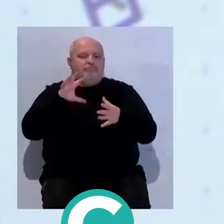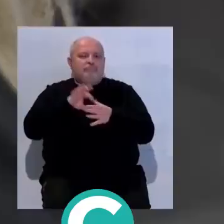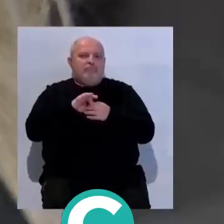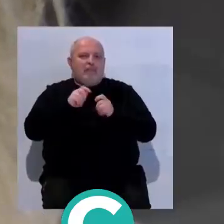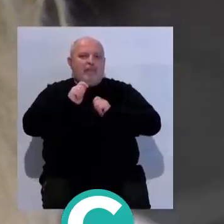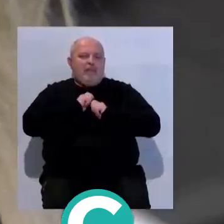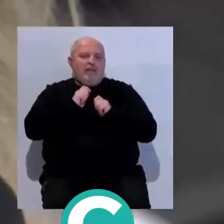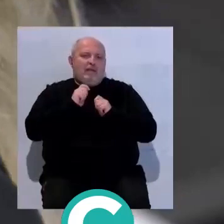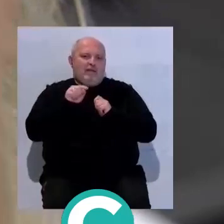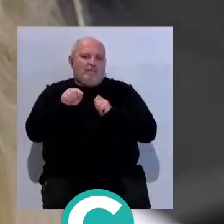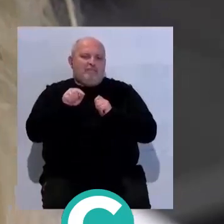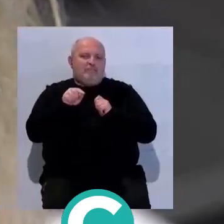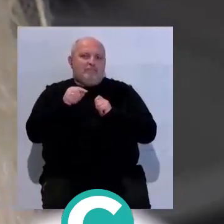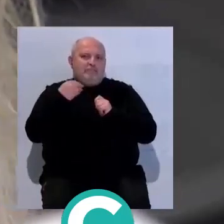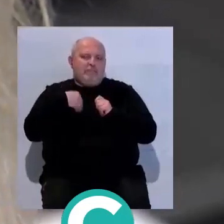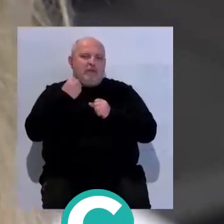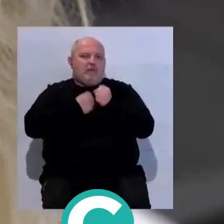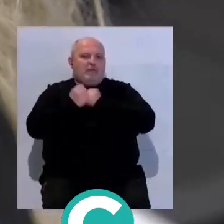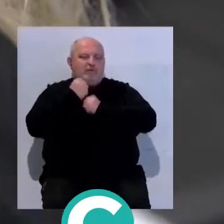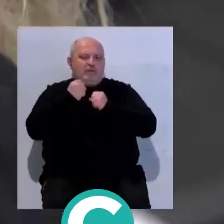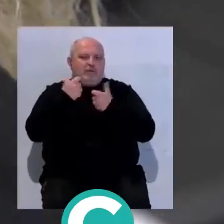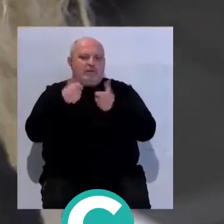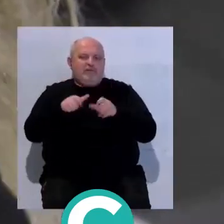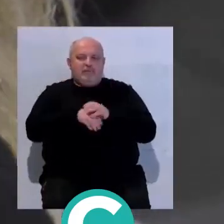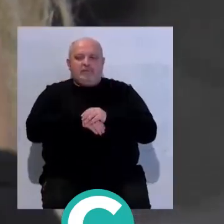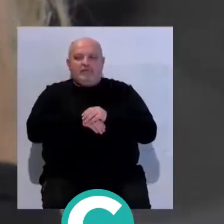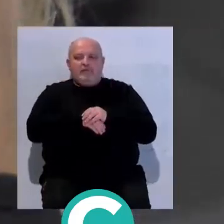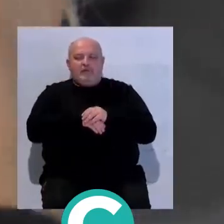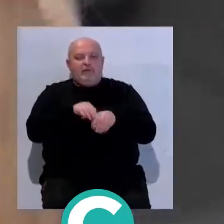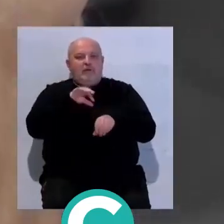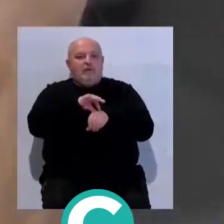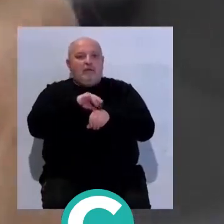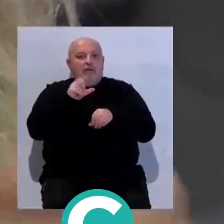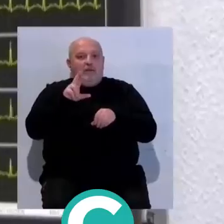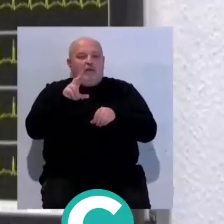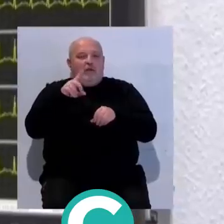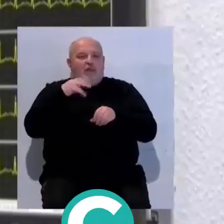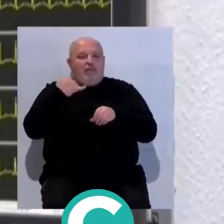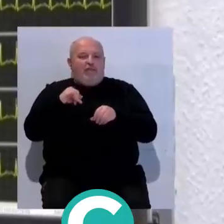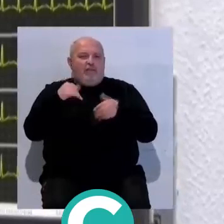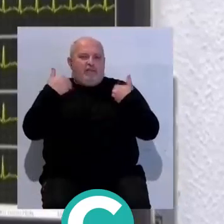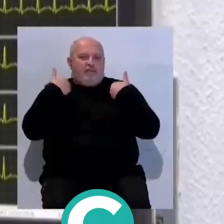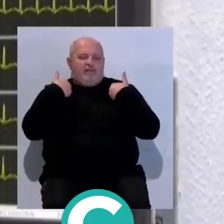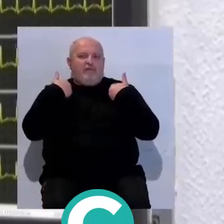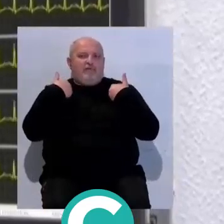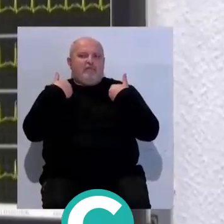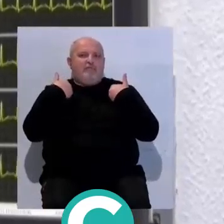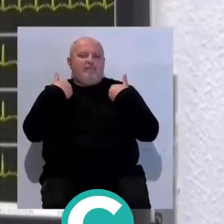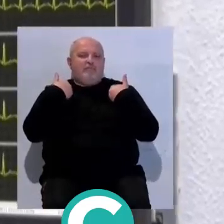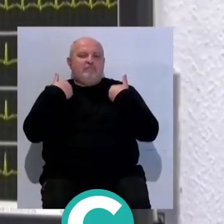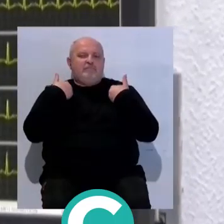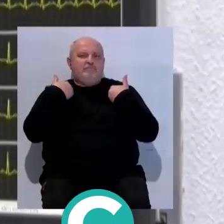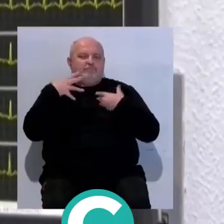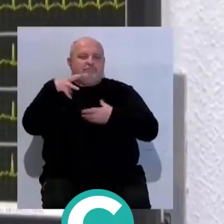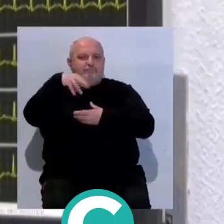así nuestra economía hacia el sector salud. El doctor Javier González Rosa, que se